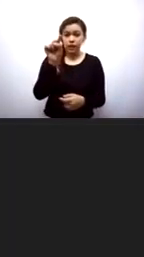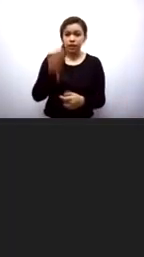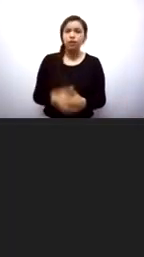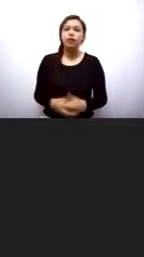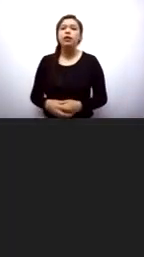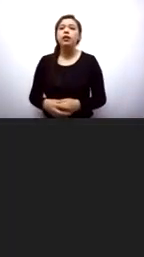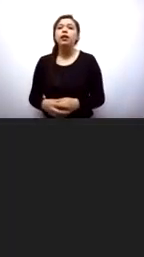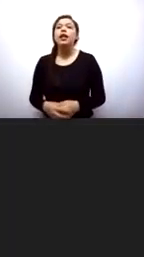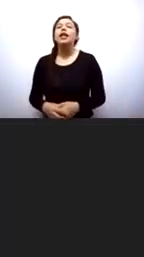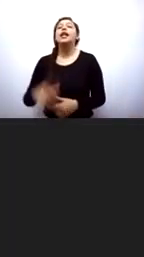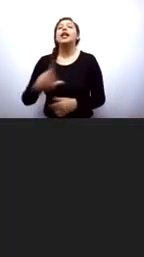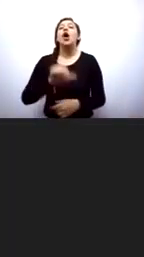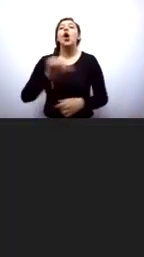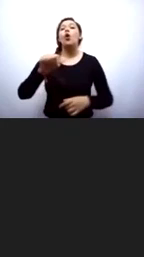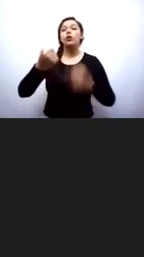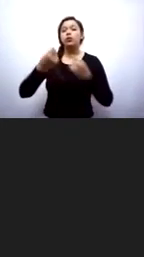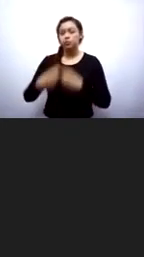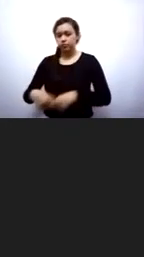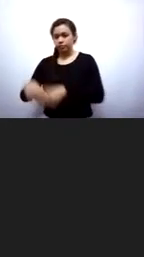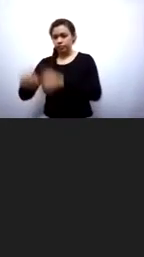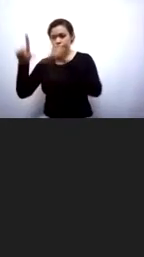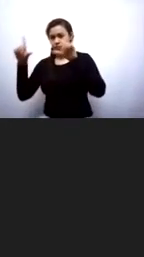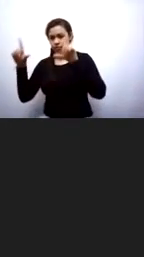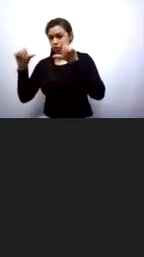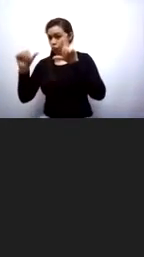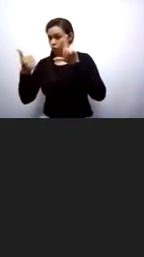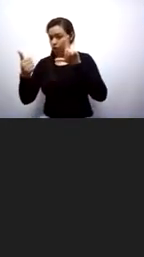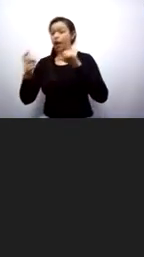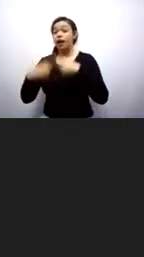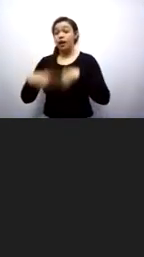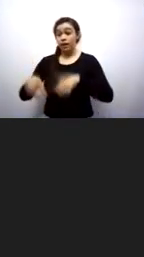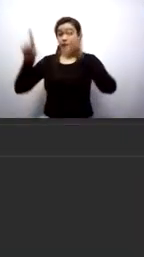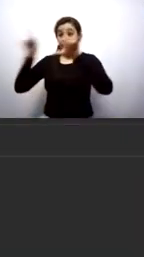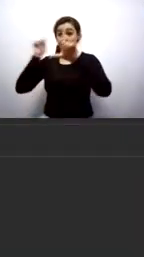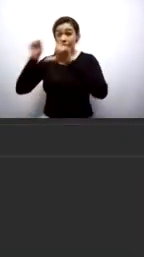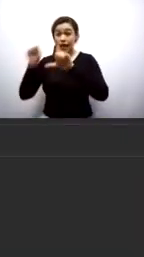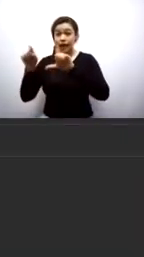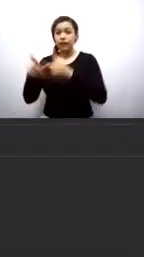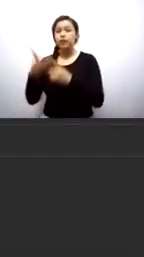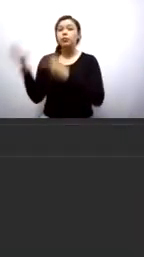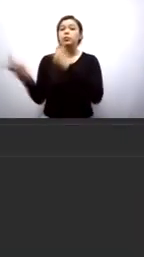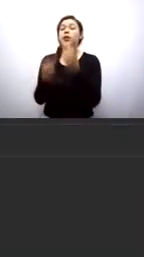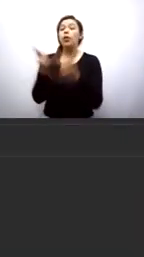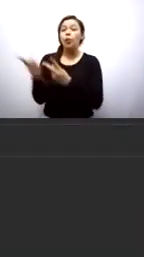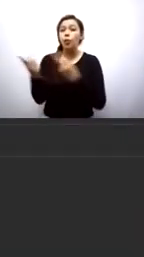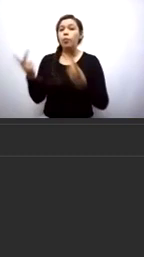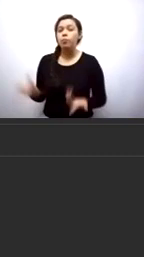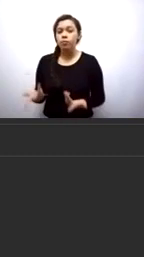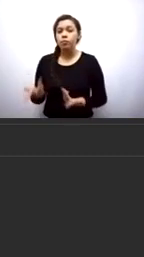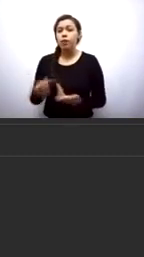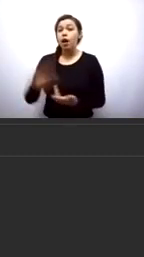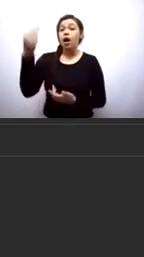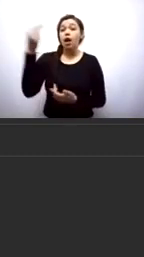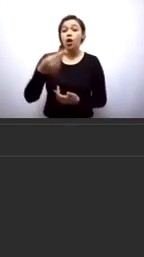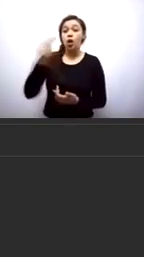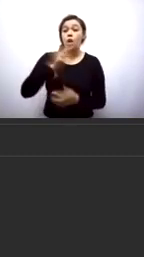y se va a abrir otra ventana. En esta otra ventana, lo que nos va a empezar a preguntar es, ¿cómo se llama